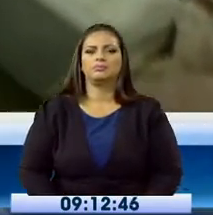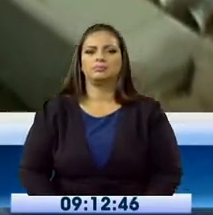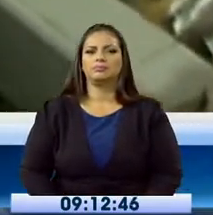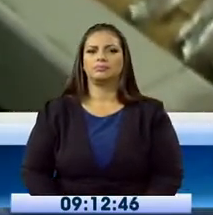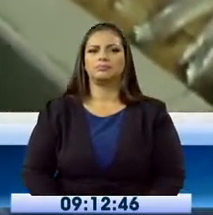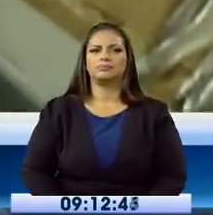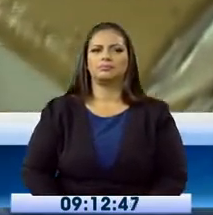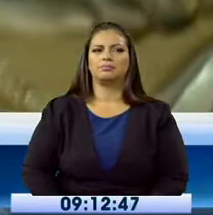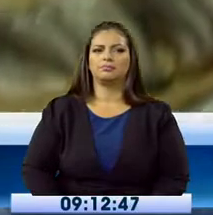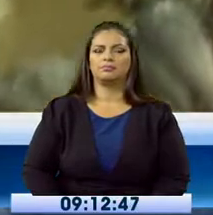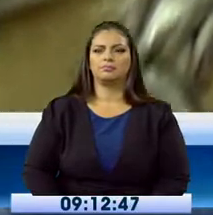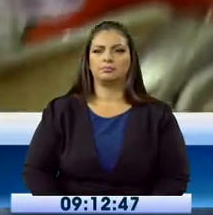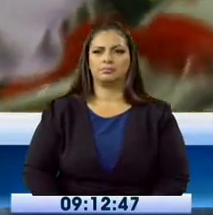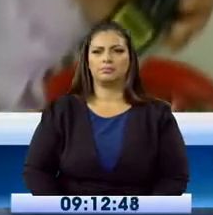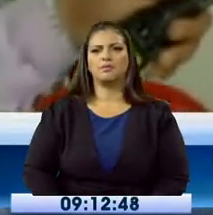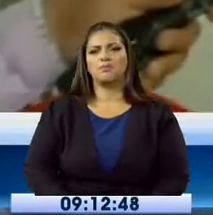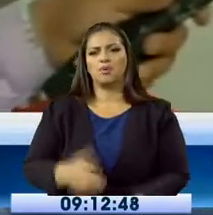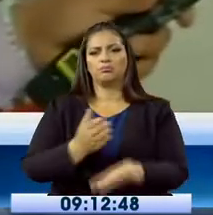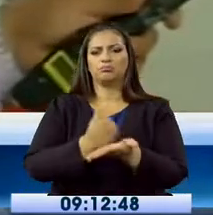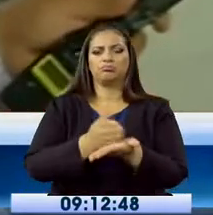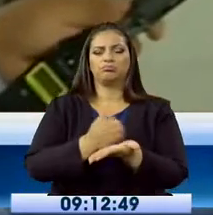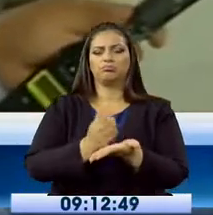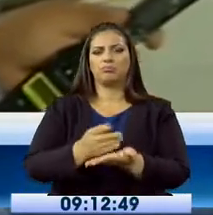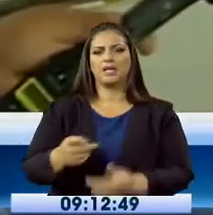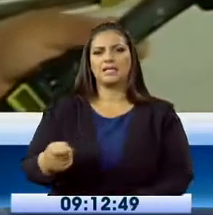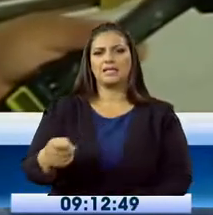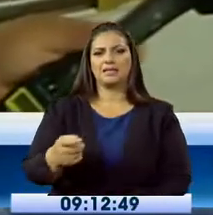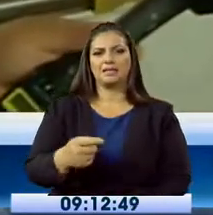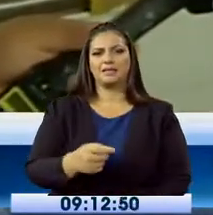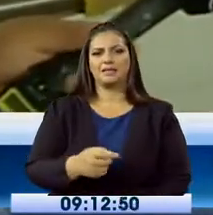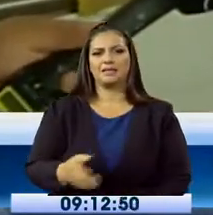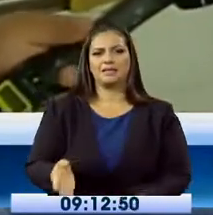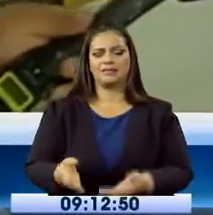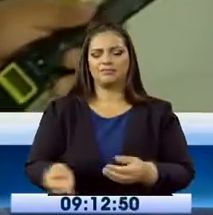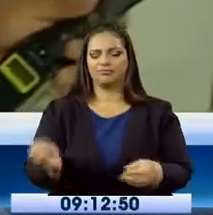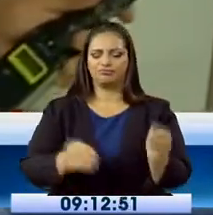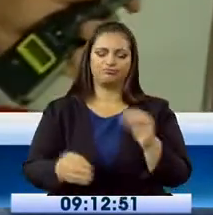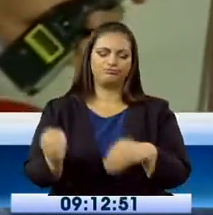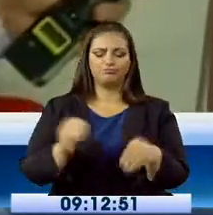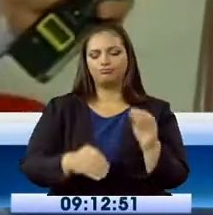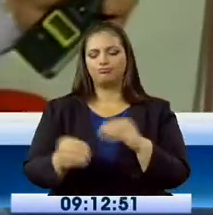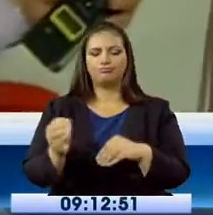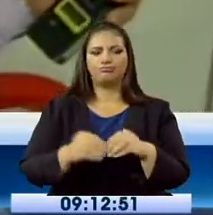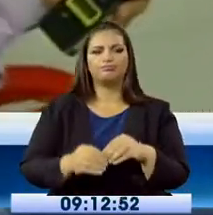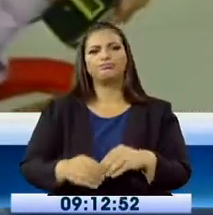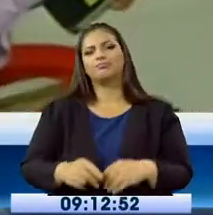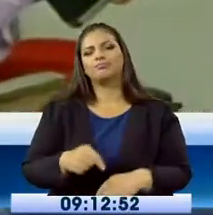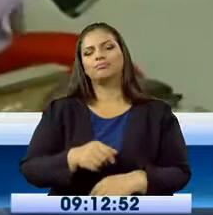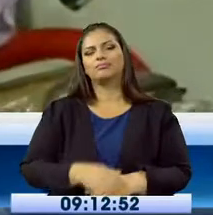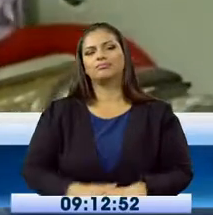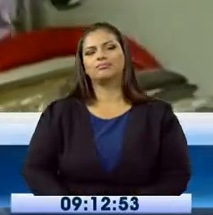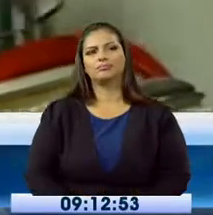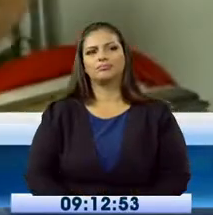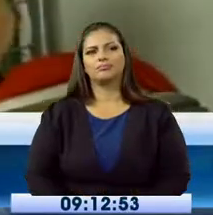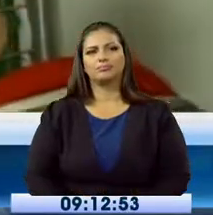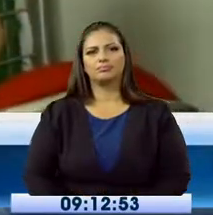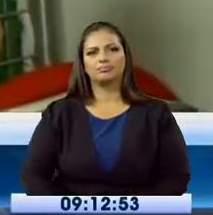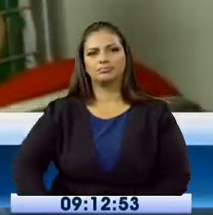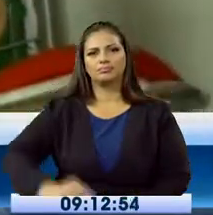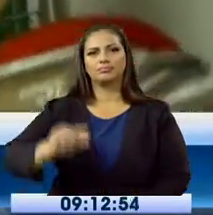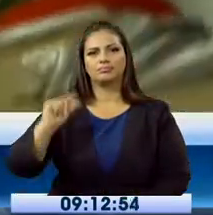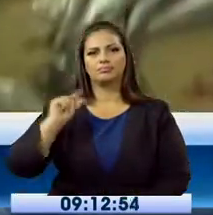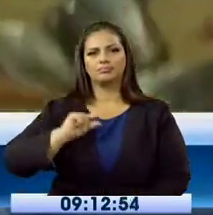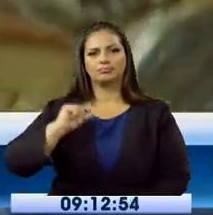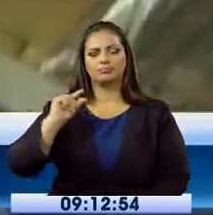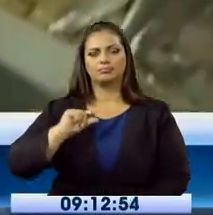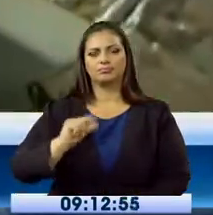ahorita. Y es para el mismo ceviche curtido, en cambio este es barato. Y es lo mismo, no gasta nada más. La libra, esta está